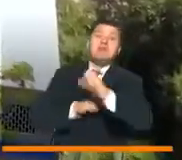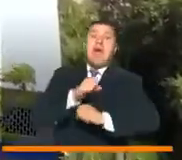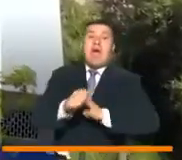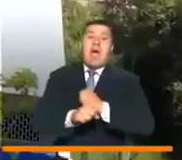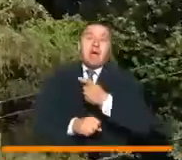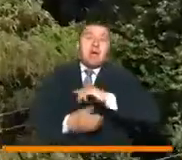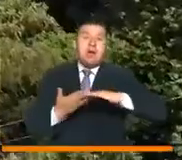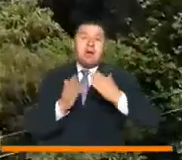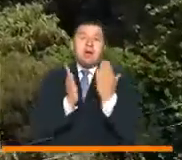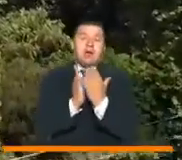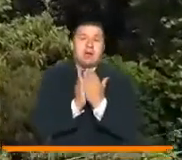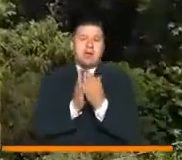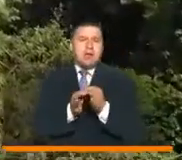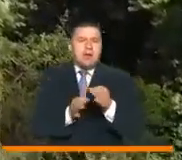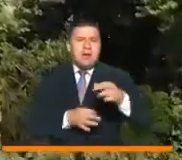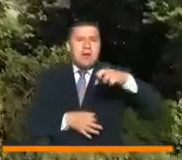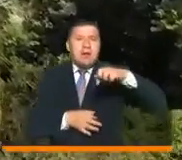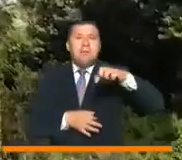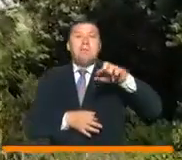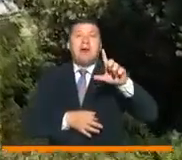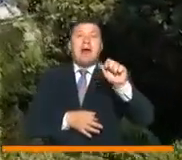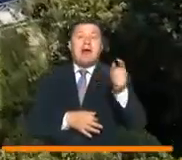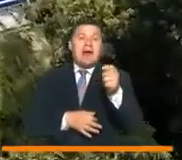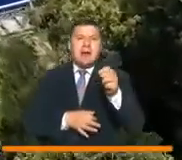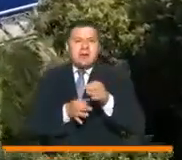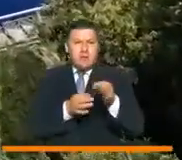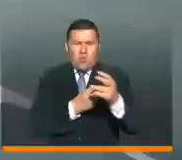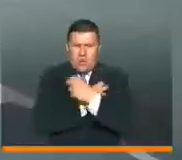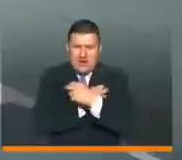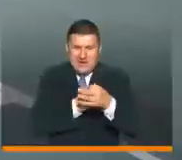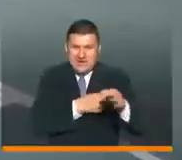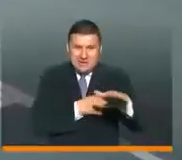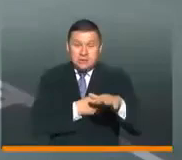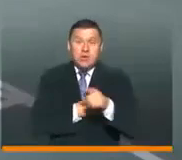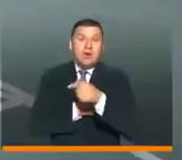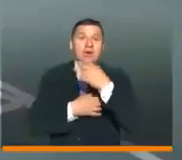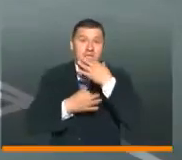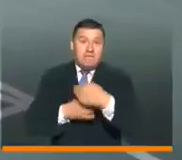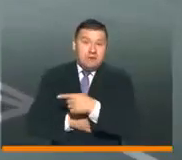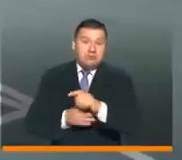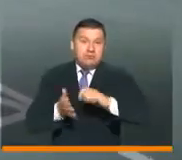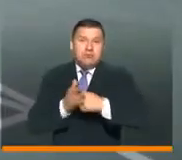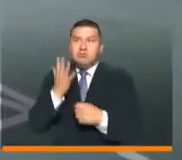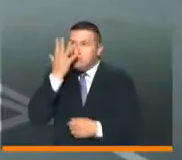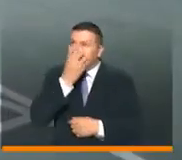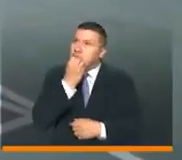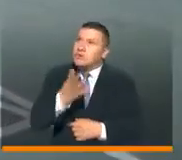la comunidad educativa de la vereda Praga en el municipio de Aipe Huila, hoy es una realidad. Muy